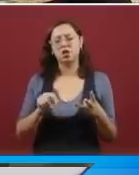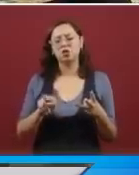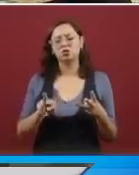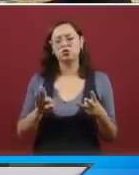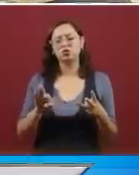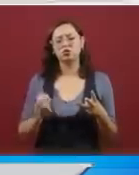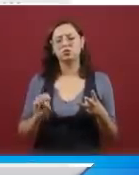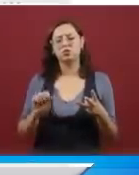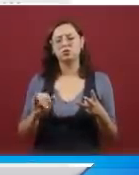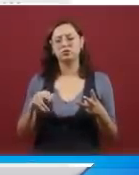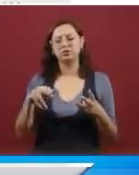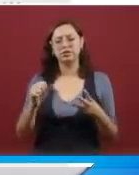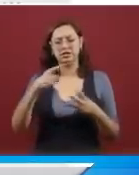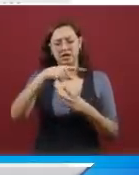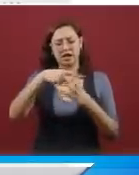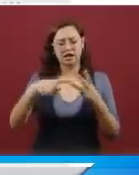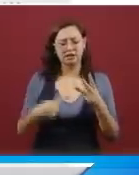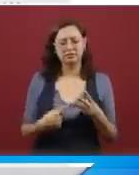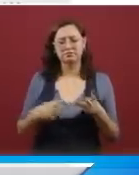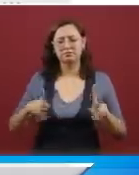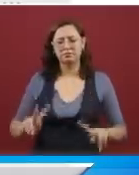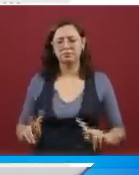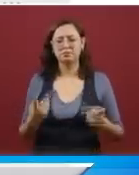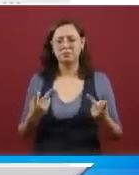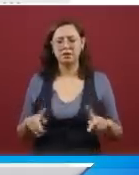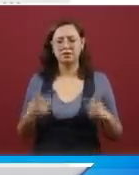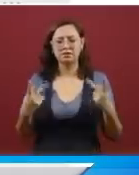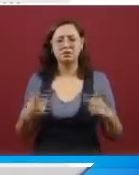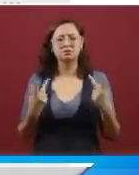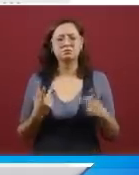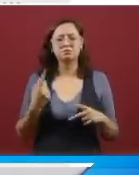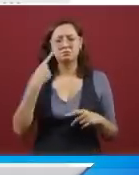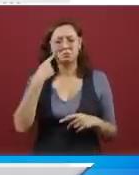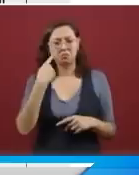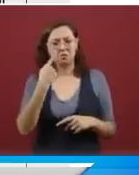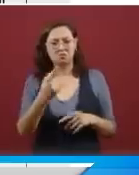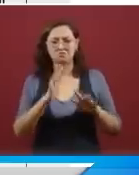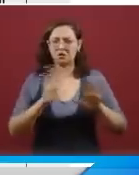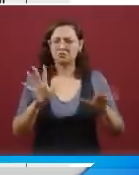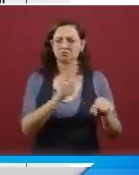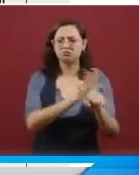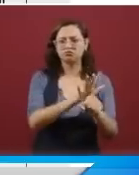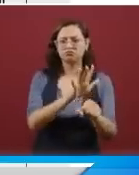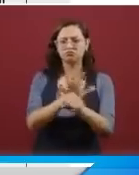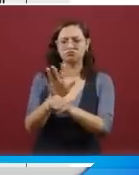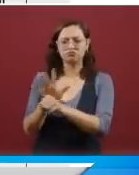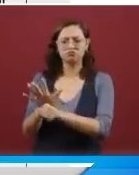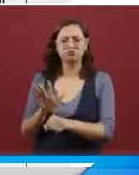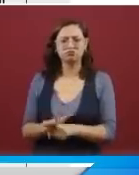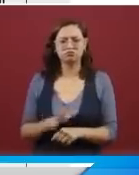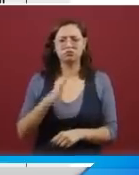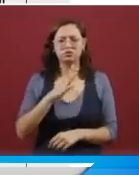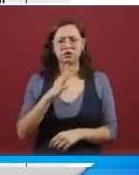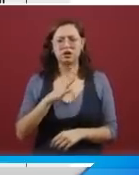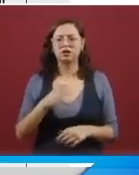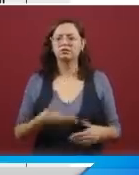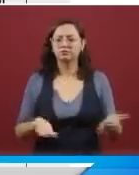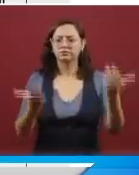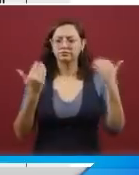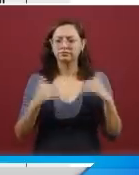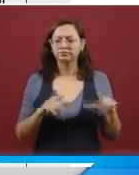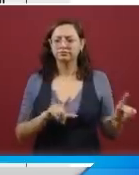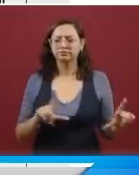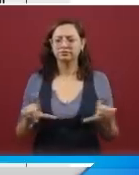gasolinas en donde se requiera. Se cuenta con 13.4 días de inventario de todos los combustibles y los precios se han mantenido por parte de Pemex